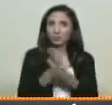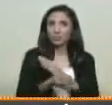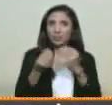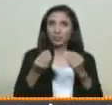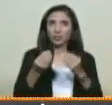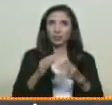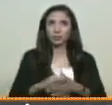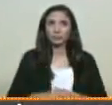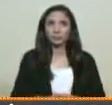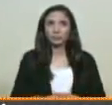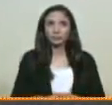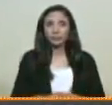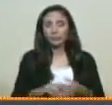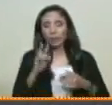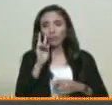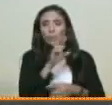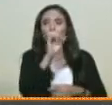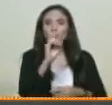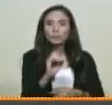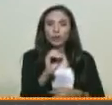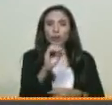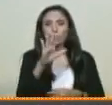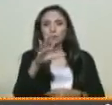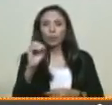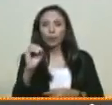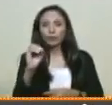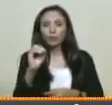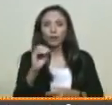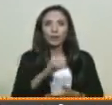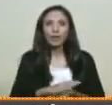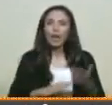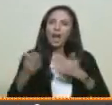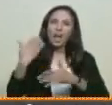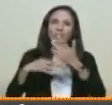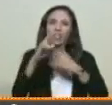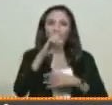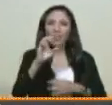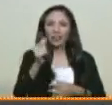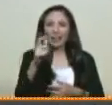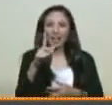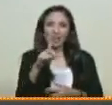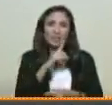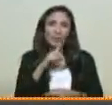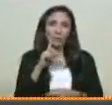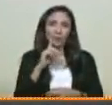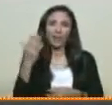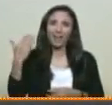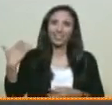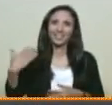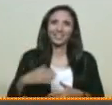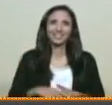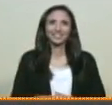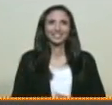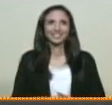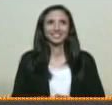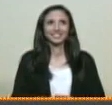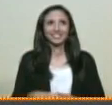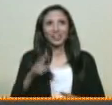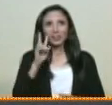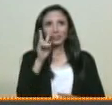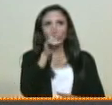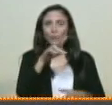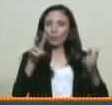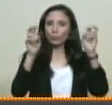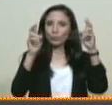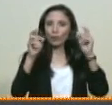de 0,50 céntimos, mejor conocida como el real. ¿Ah? Real y medio. Muchos de